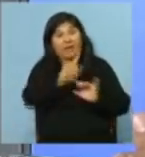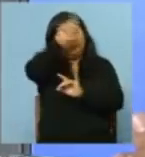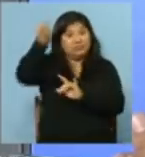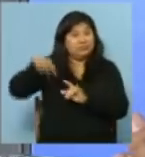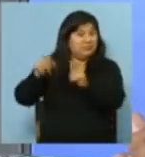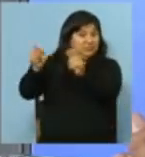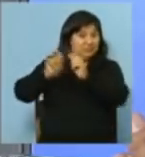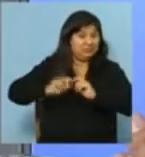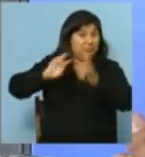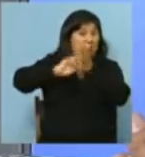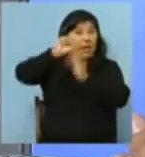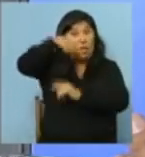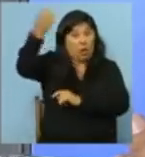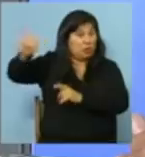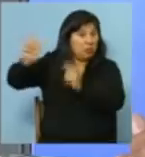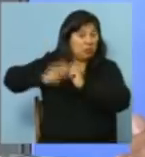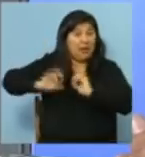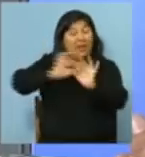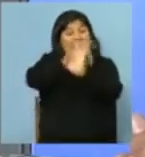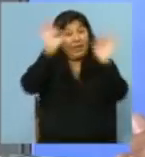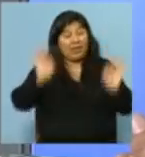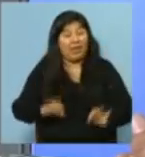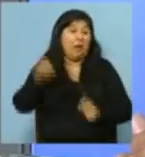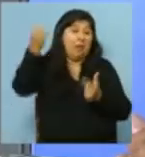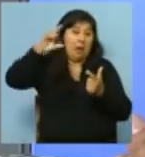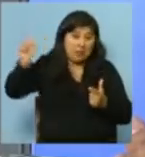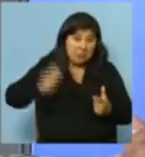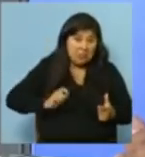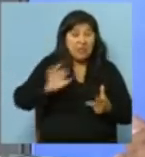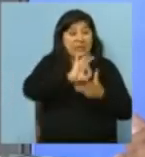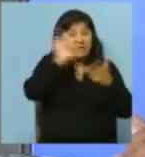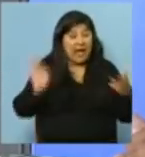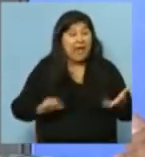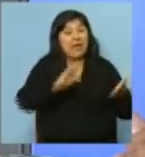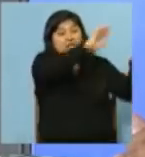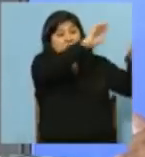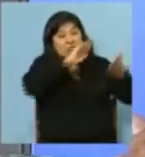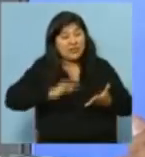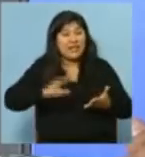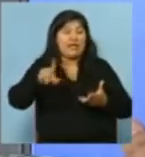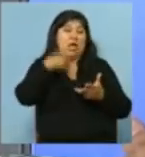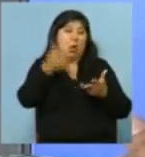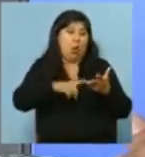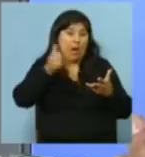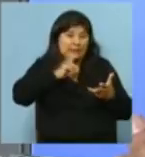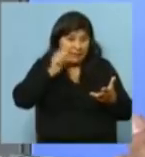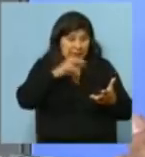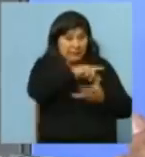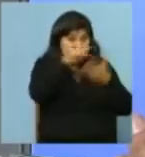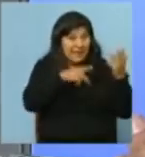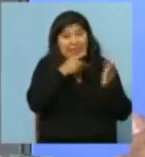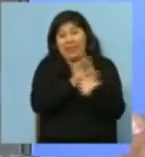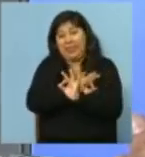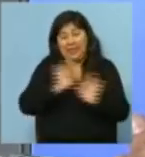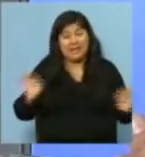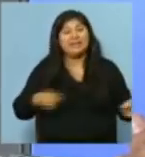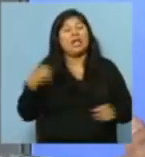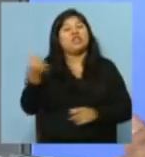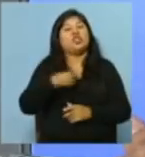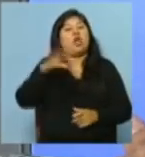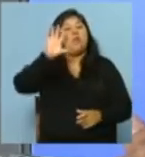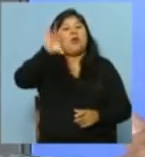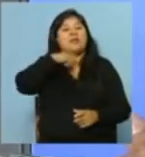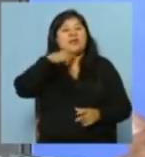internacional acá No hay crédito de de bancos acá No hay subsidi ni atene aquí hay recursos y esfuerzo de la provincia